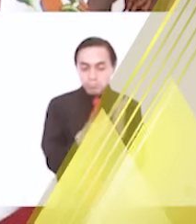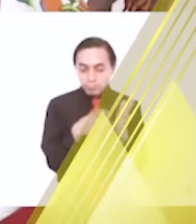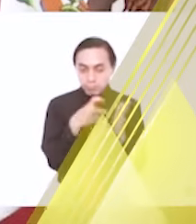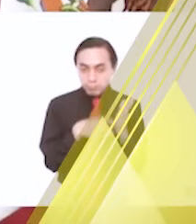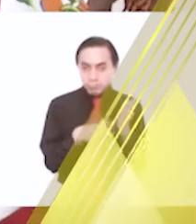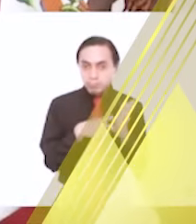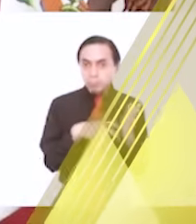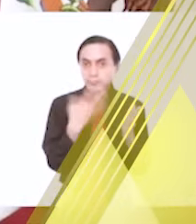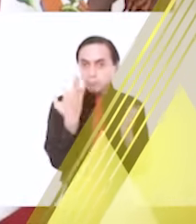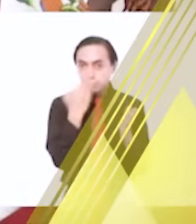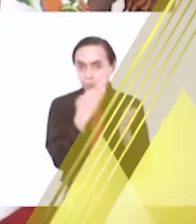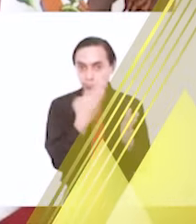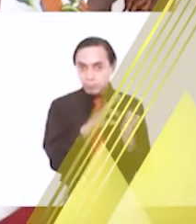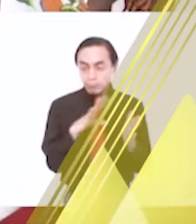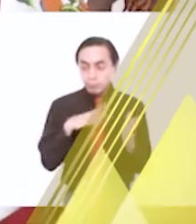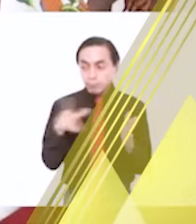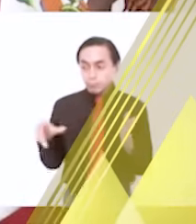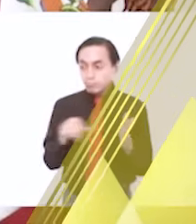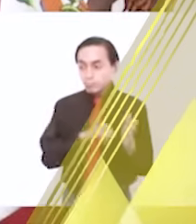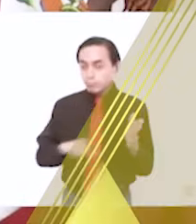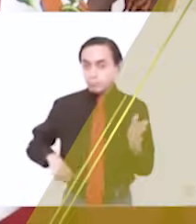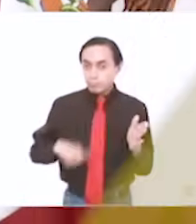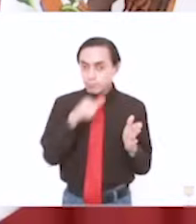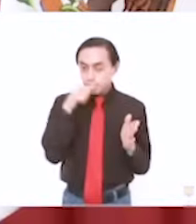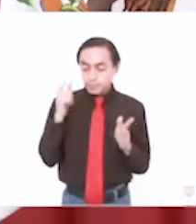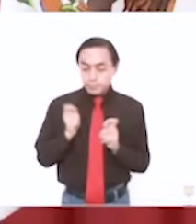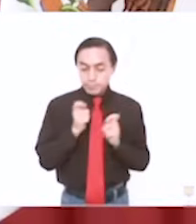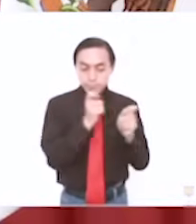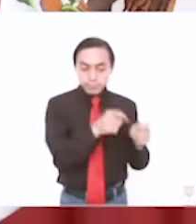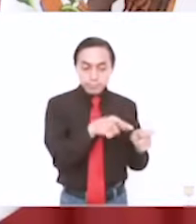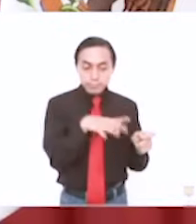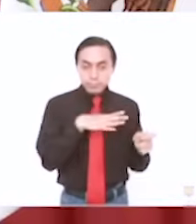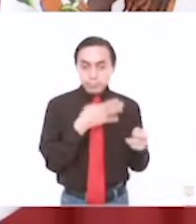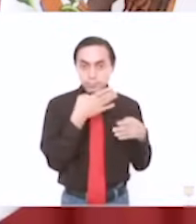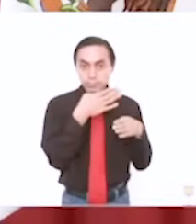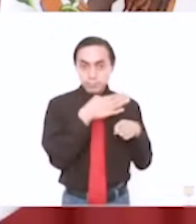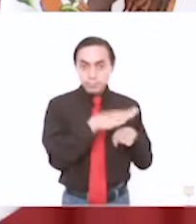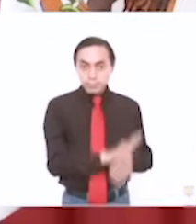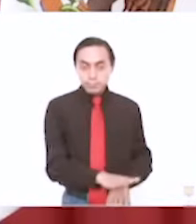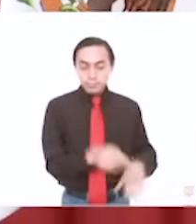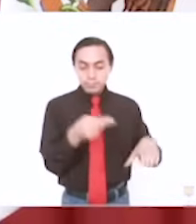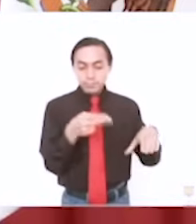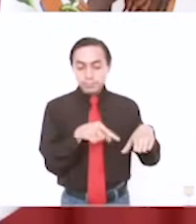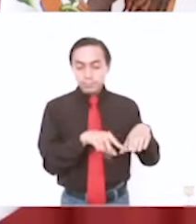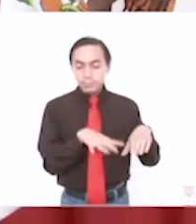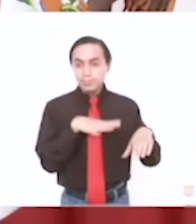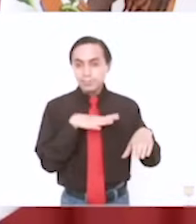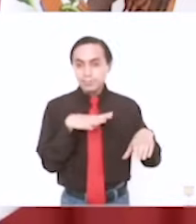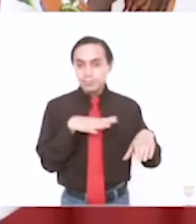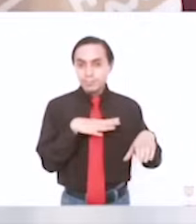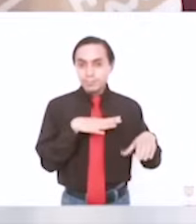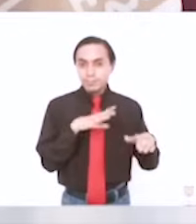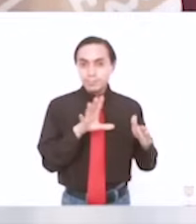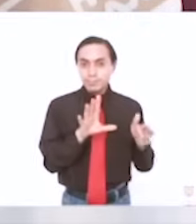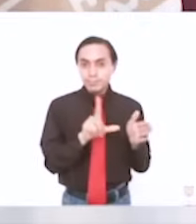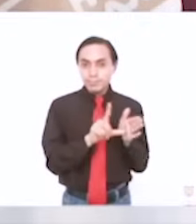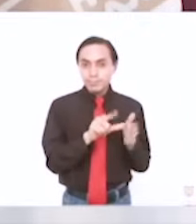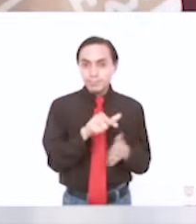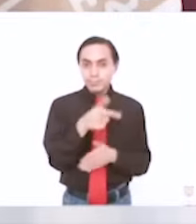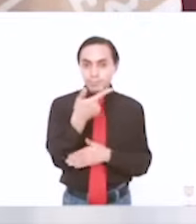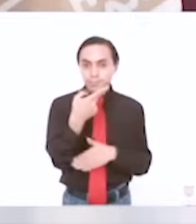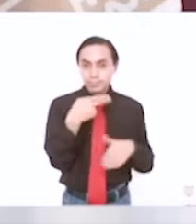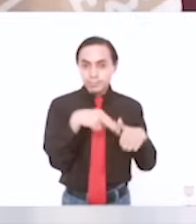El jefe de gobierno de la Ciudad de México, Martí Batres, aseguró que hay indicios de que funcionarios de la alcaldía Benito Juárez entregaron